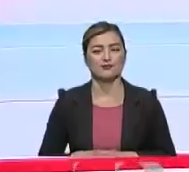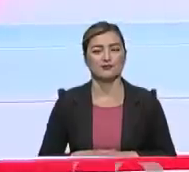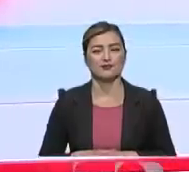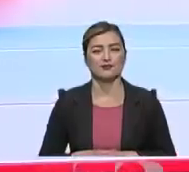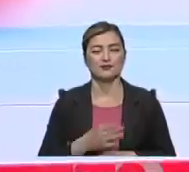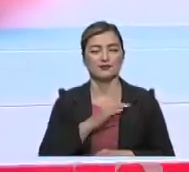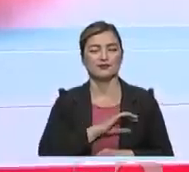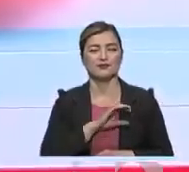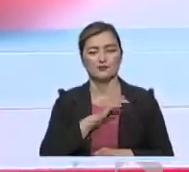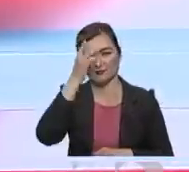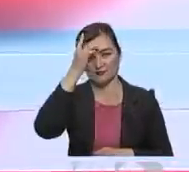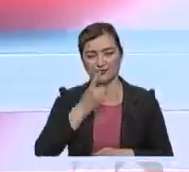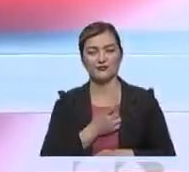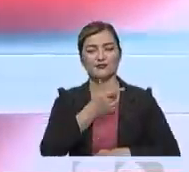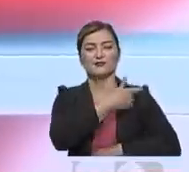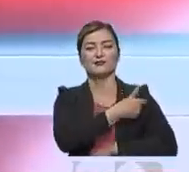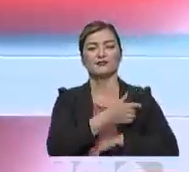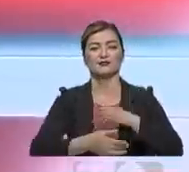desde el municipio decidieron vacunar a todos.